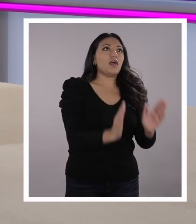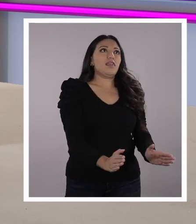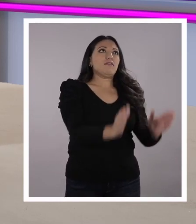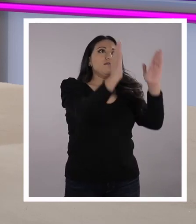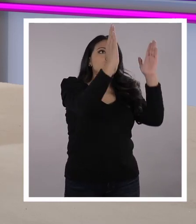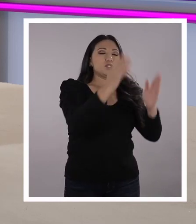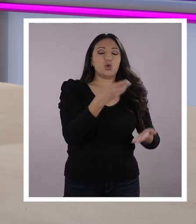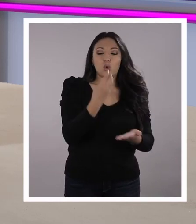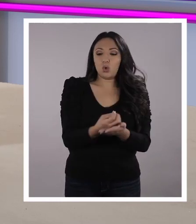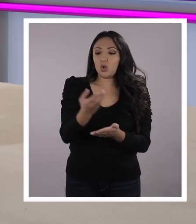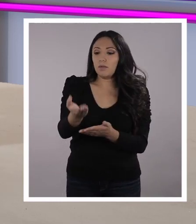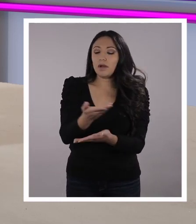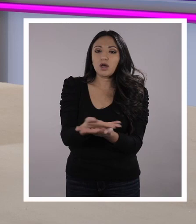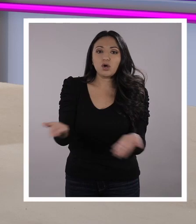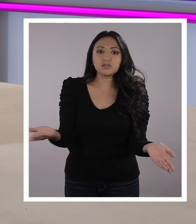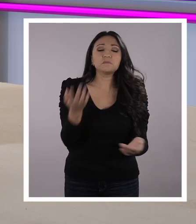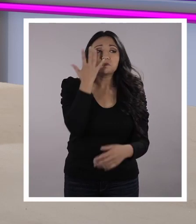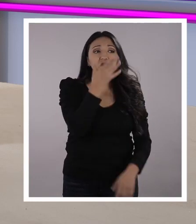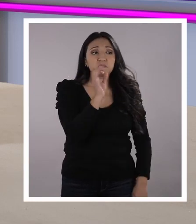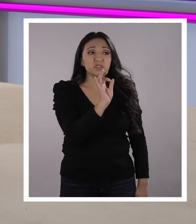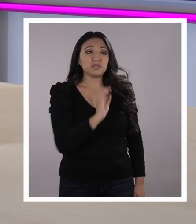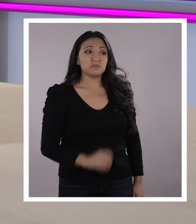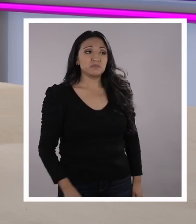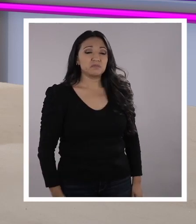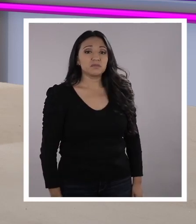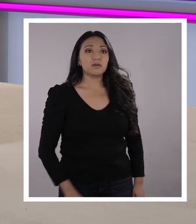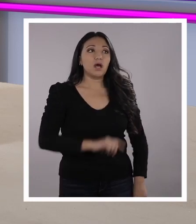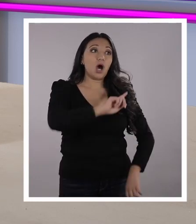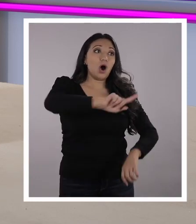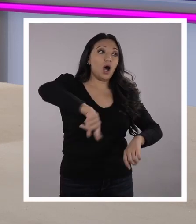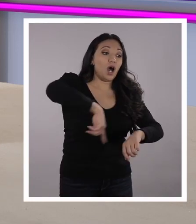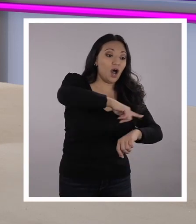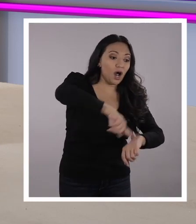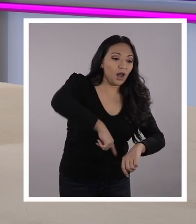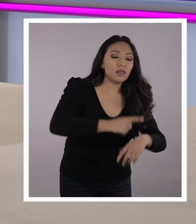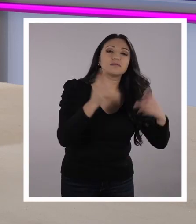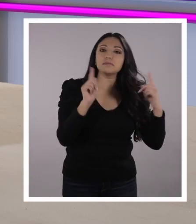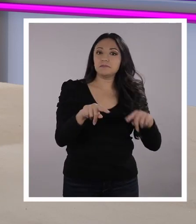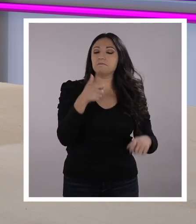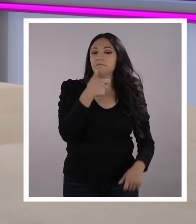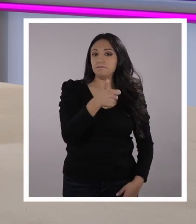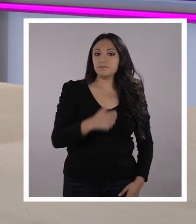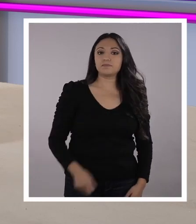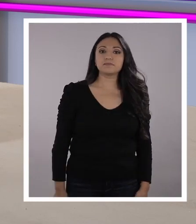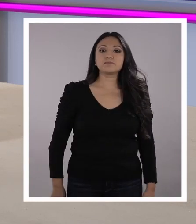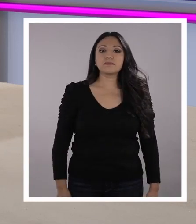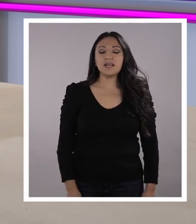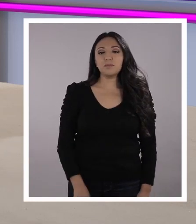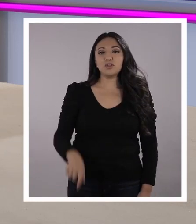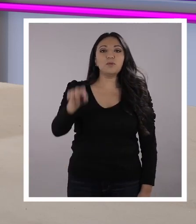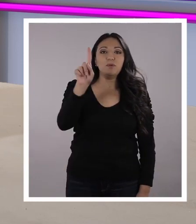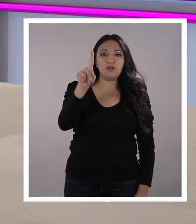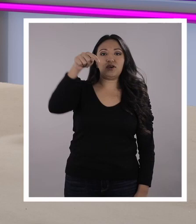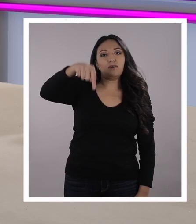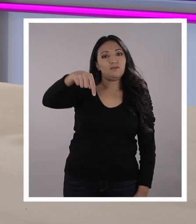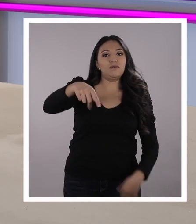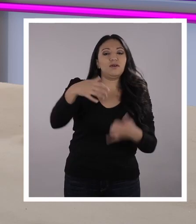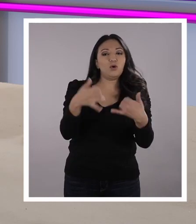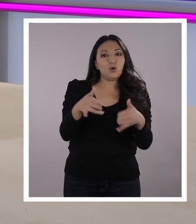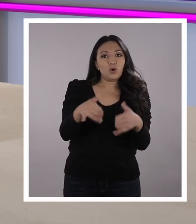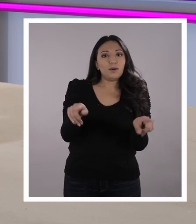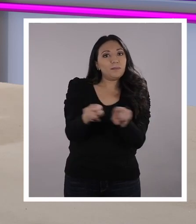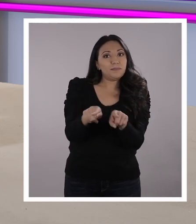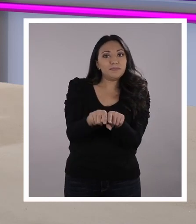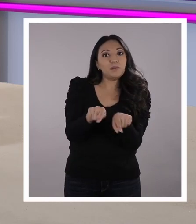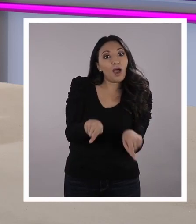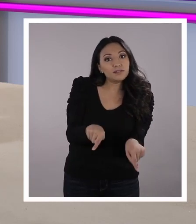un inmueble, podía comprar la propiedad. Me pareció súper interesante. Nos tomó horas, pero estuvo chévere. Ok. ¿Usted en casa ha tenido algún